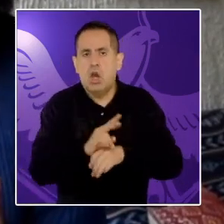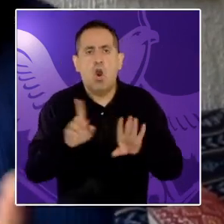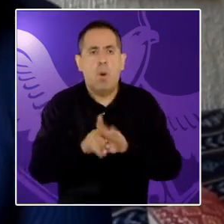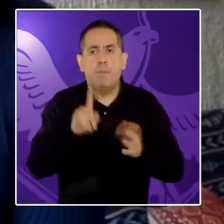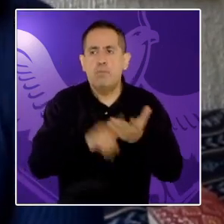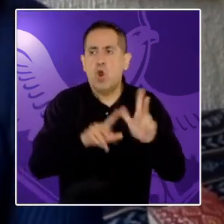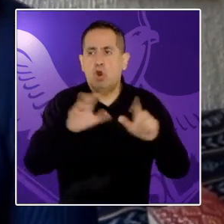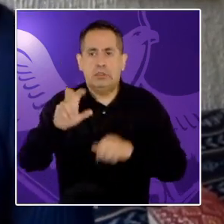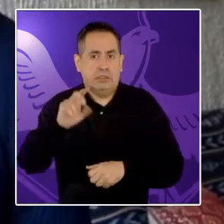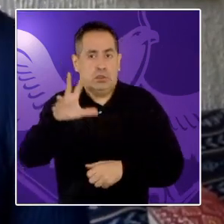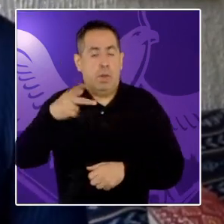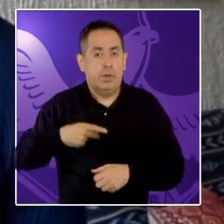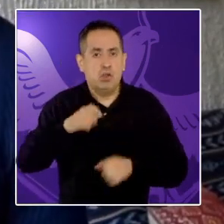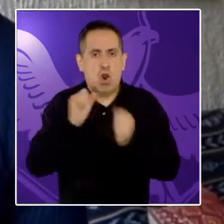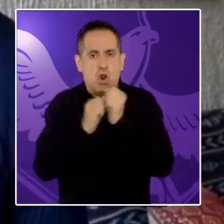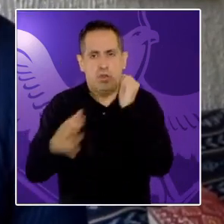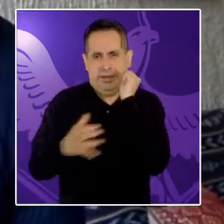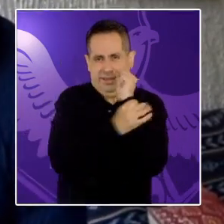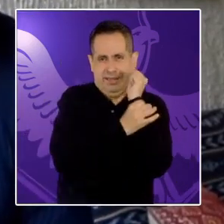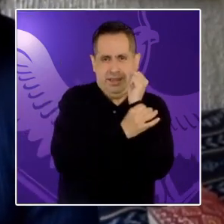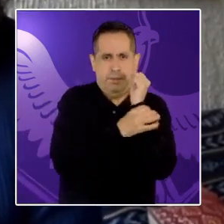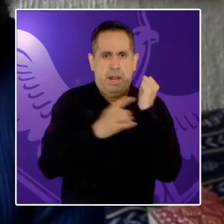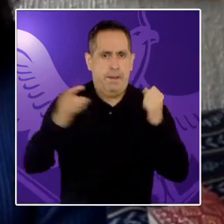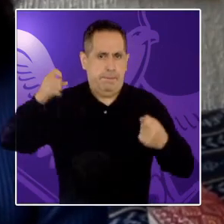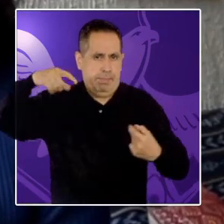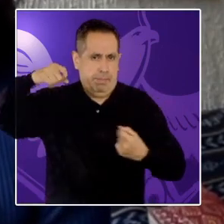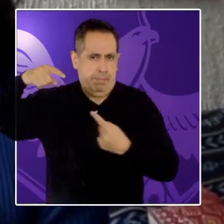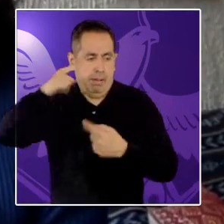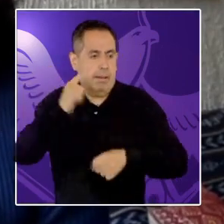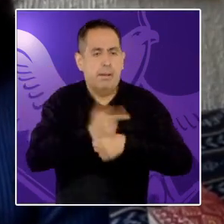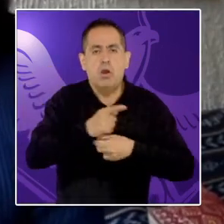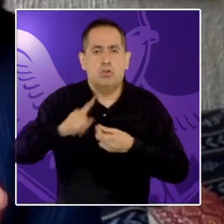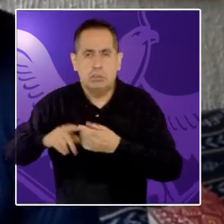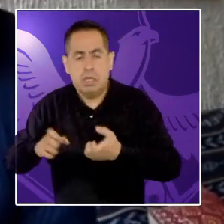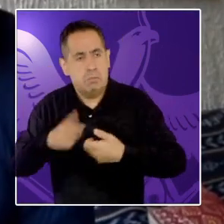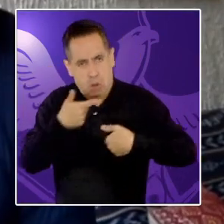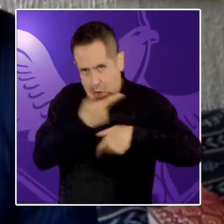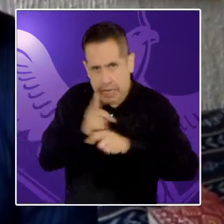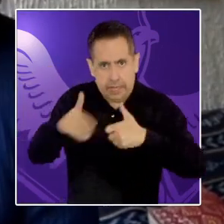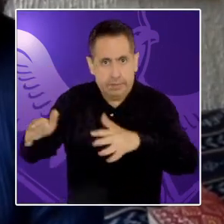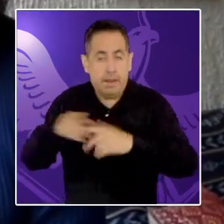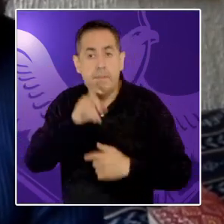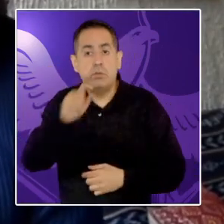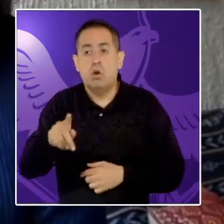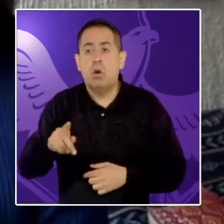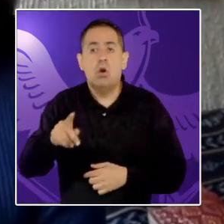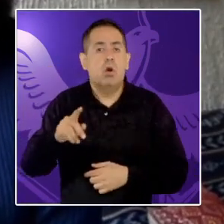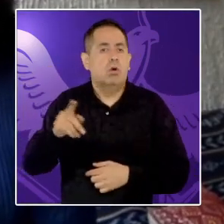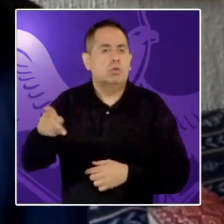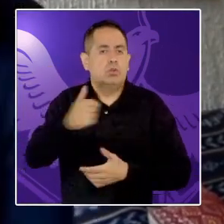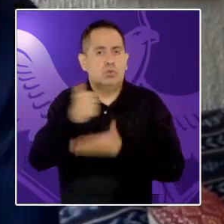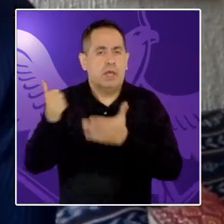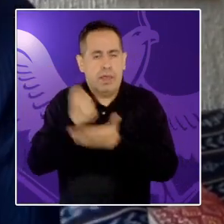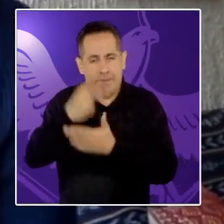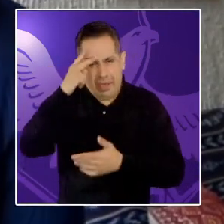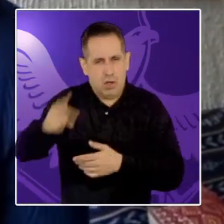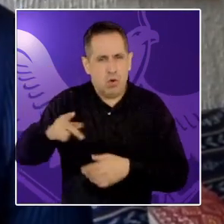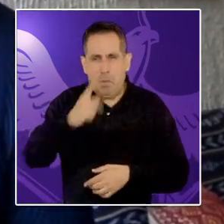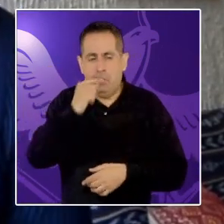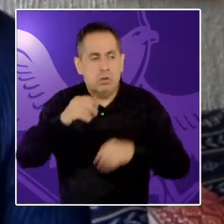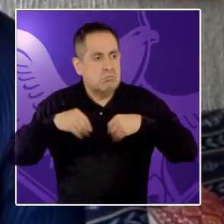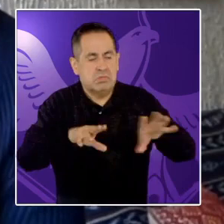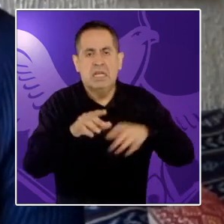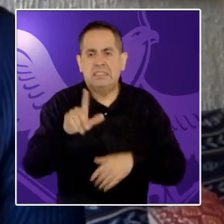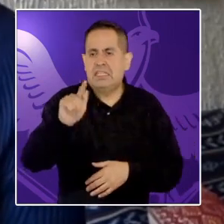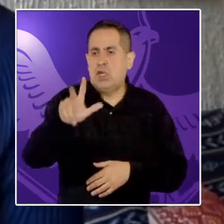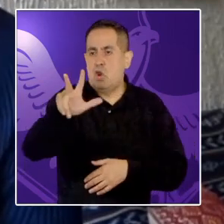a 1,835 personas con la colocación de brazaletes electrónicos. Por las mismas fechas, el Poder Judicial de la Ciudad de México reportó